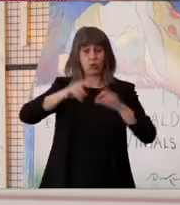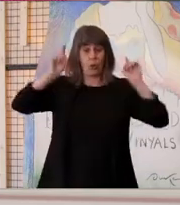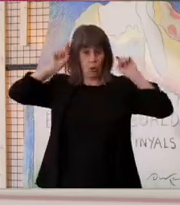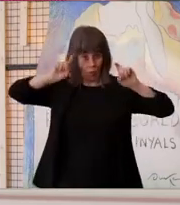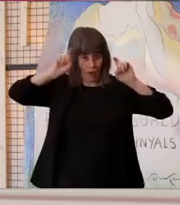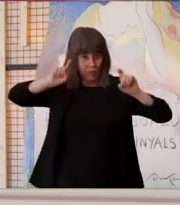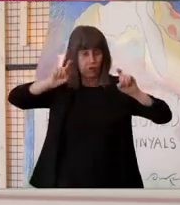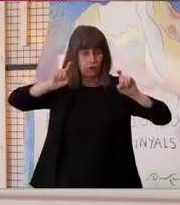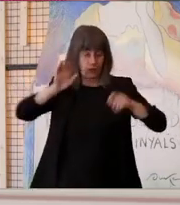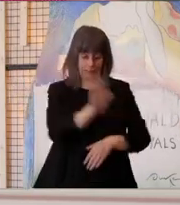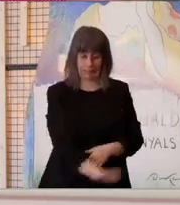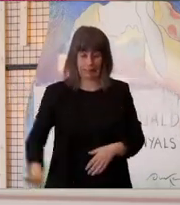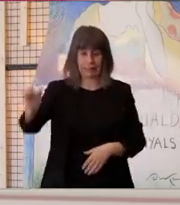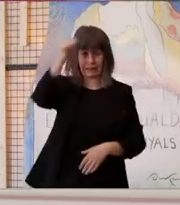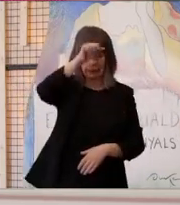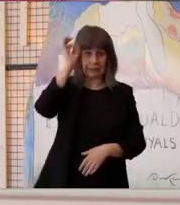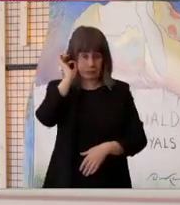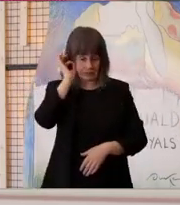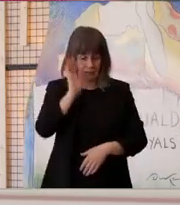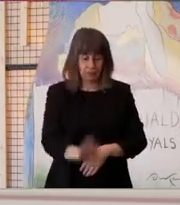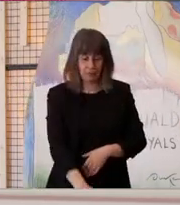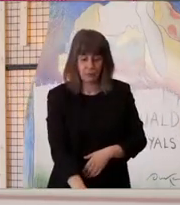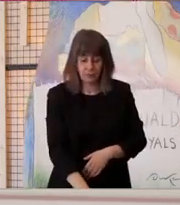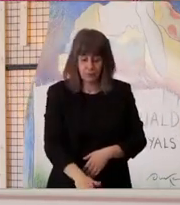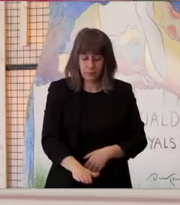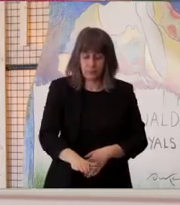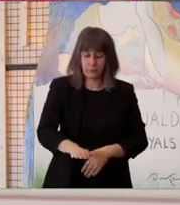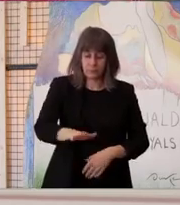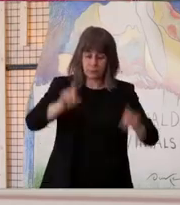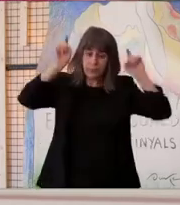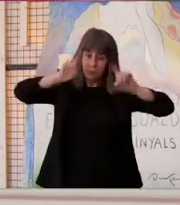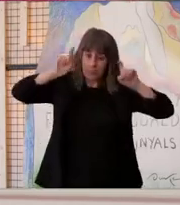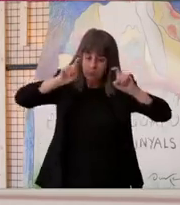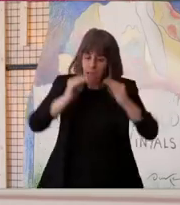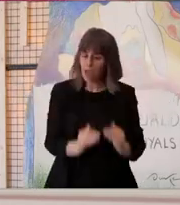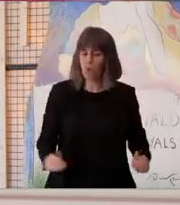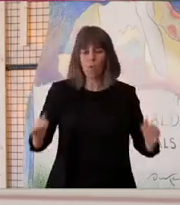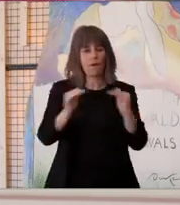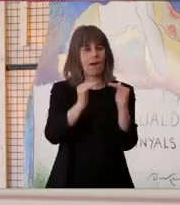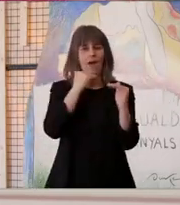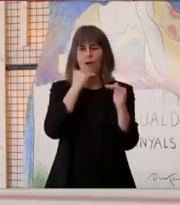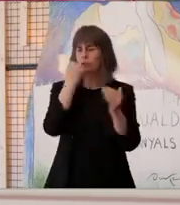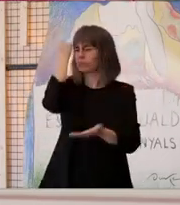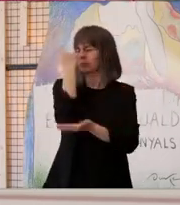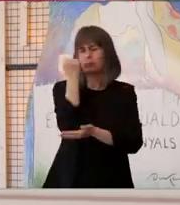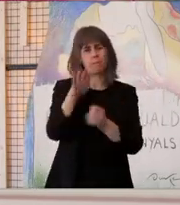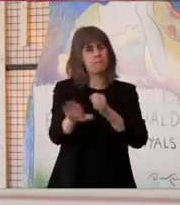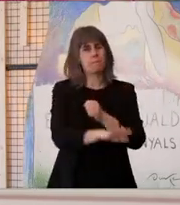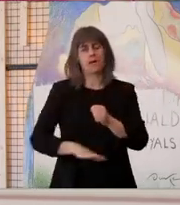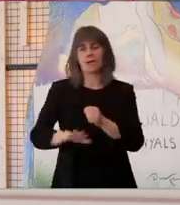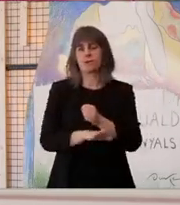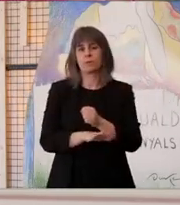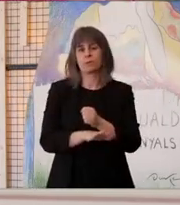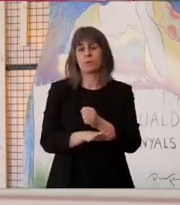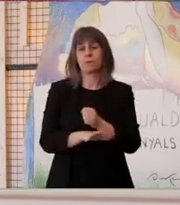nacimiento de niñas y niños la igualdad sea un elemento fundamental que nos permita que los niños